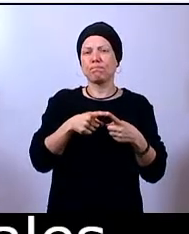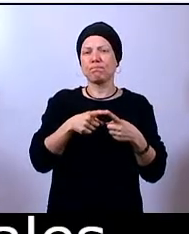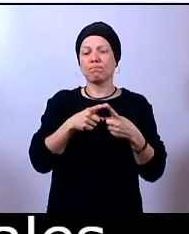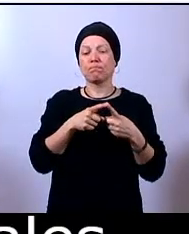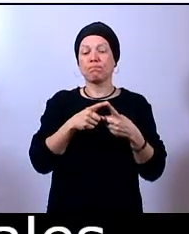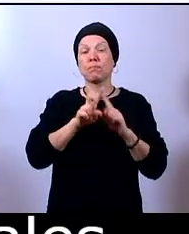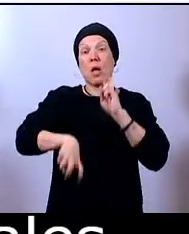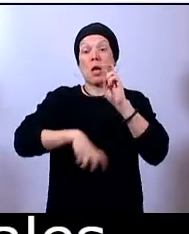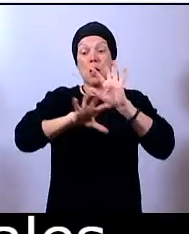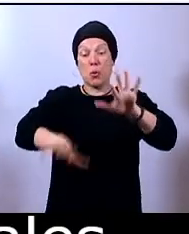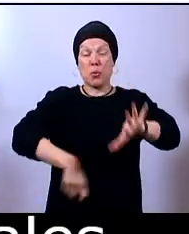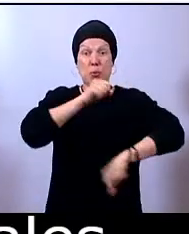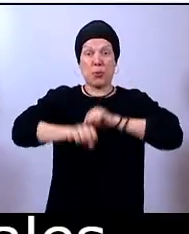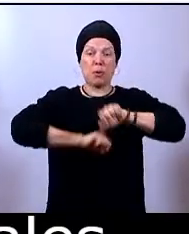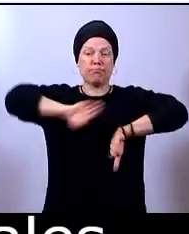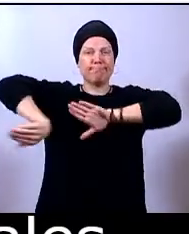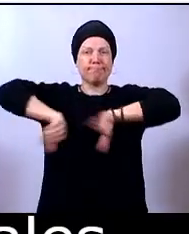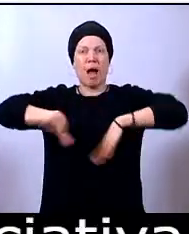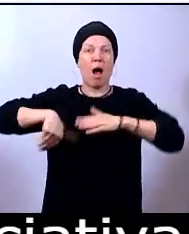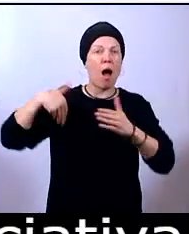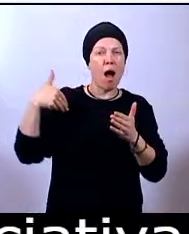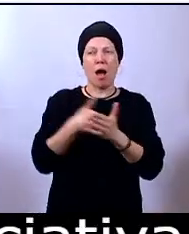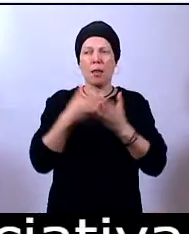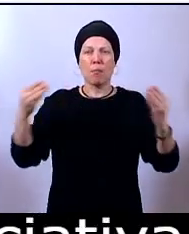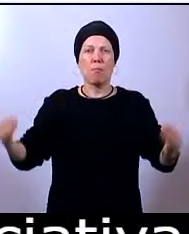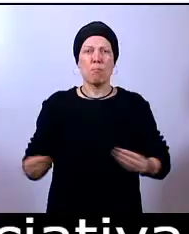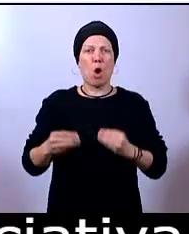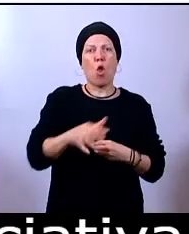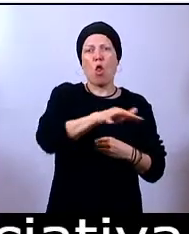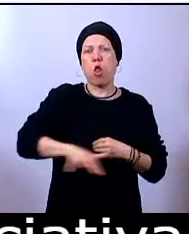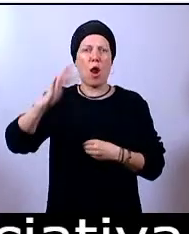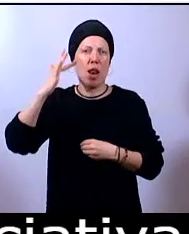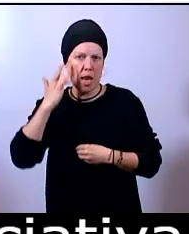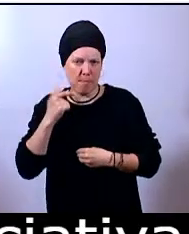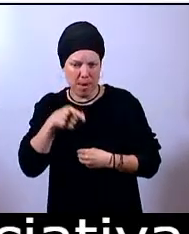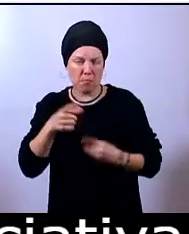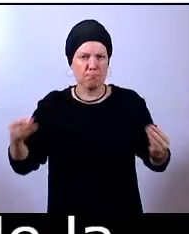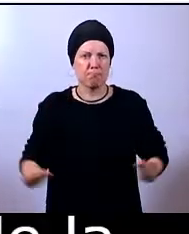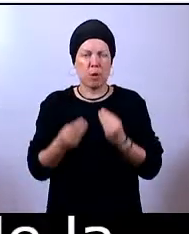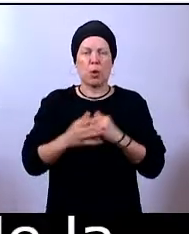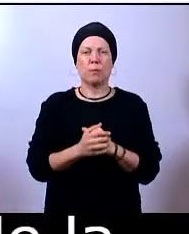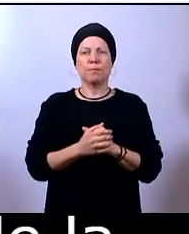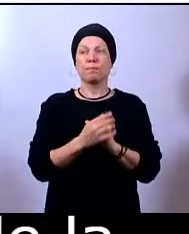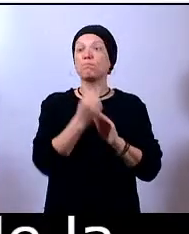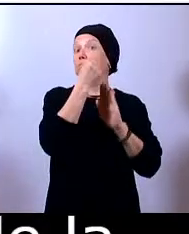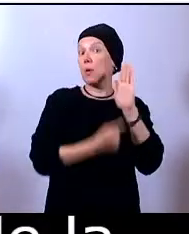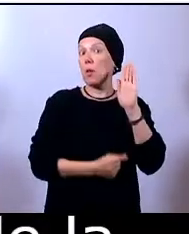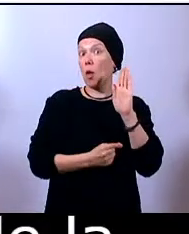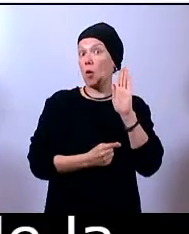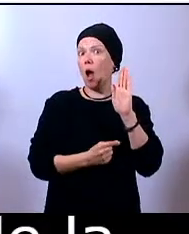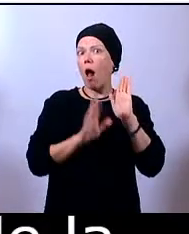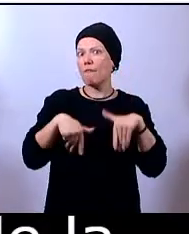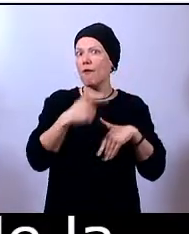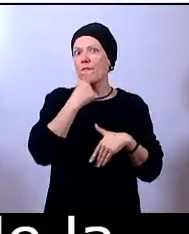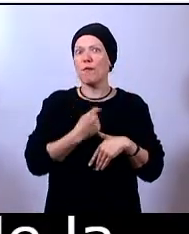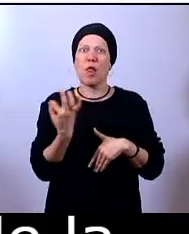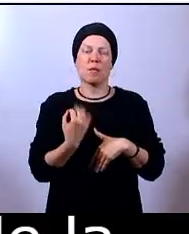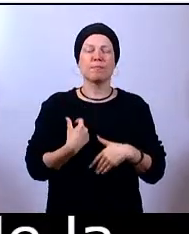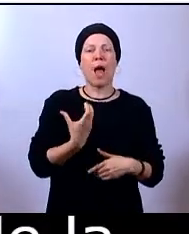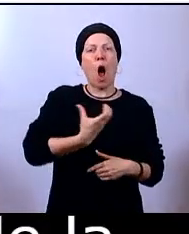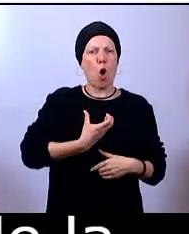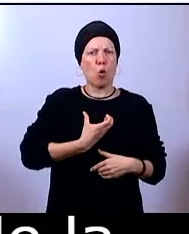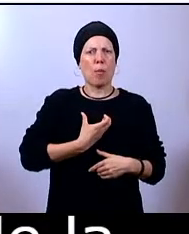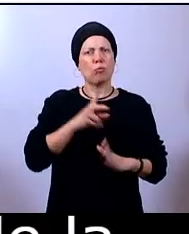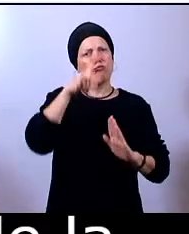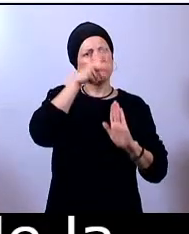separada de fracción orgánica hasta la mejora de los puntos limpios. La medida facilitará que los ayuntamientos cumplan con